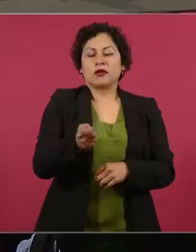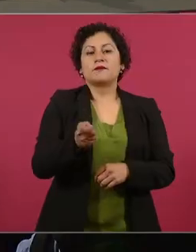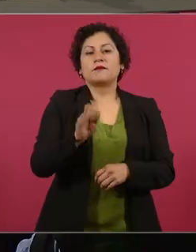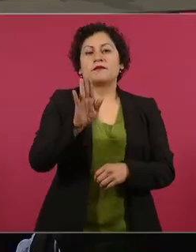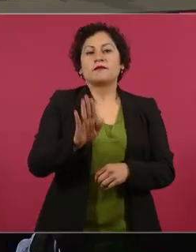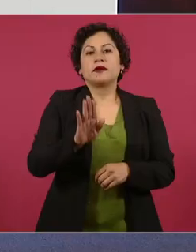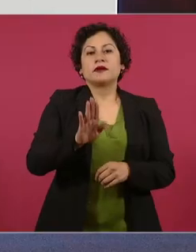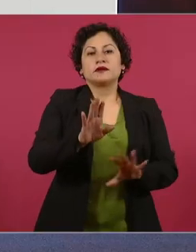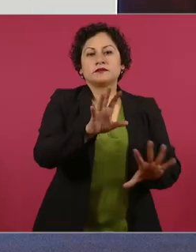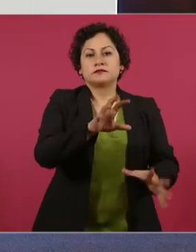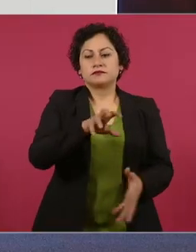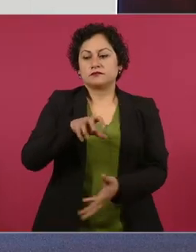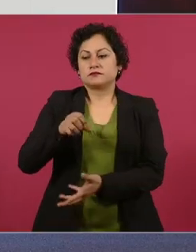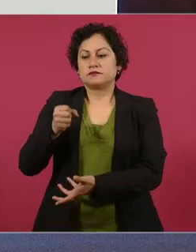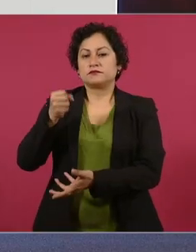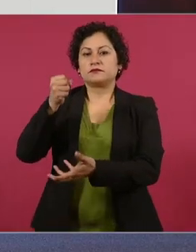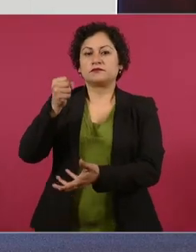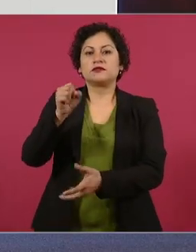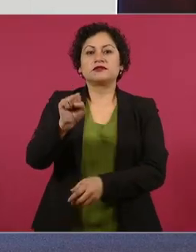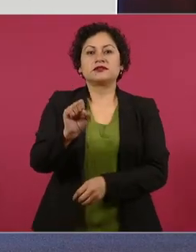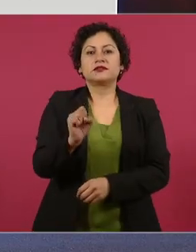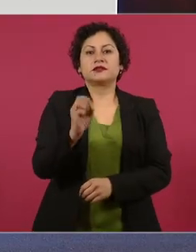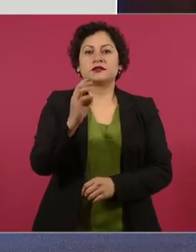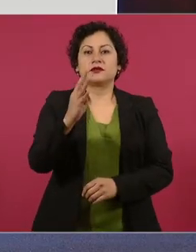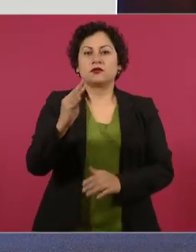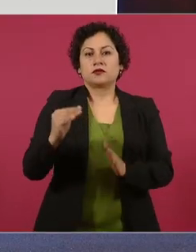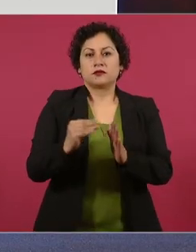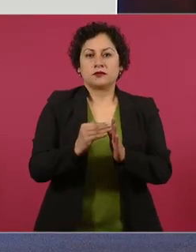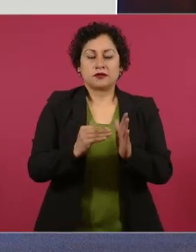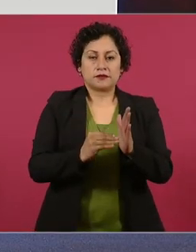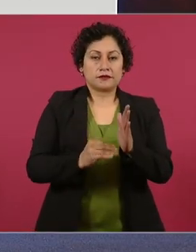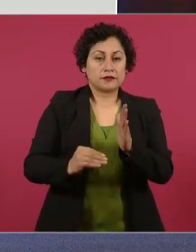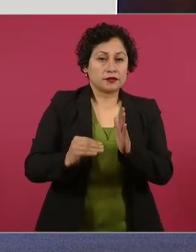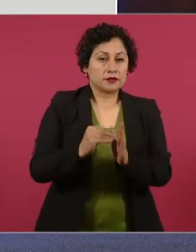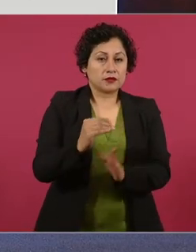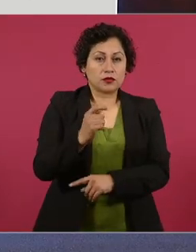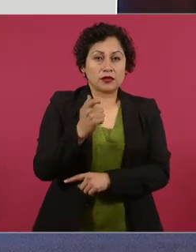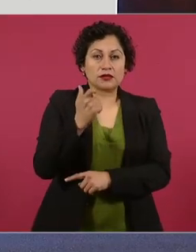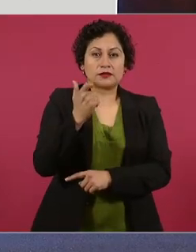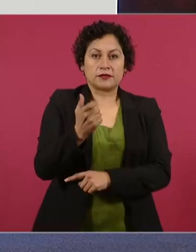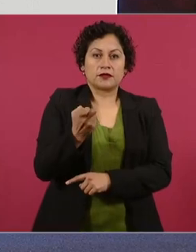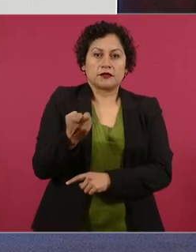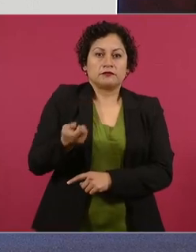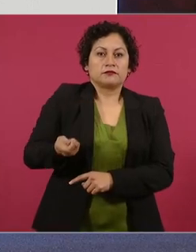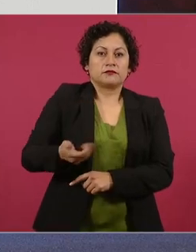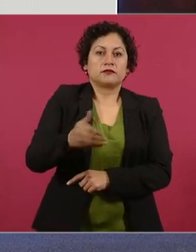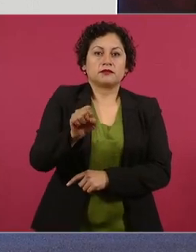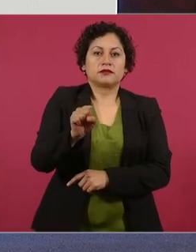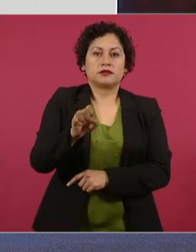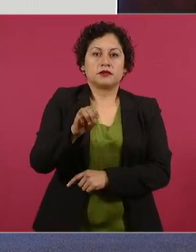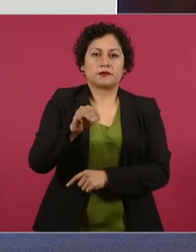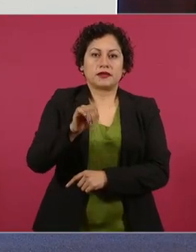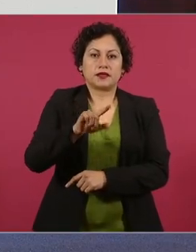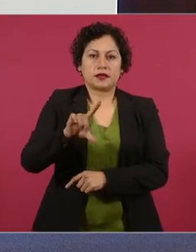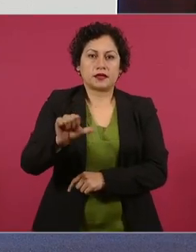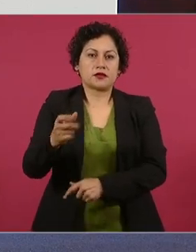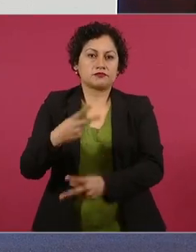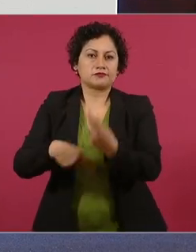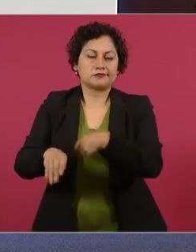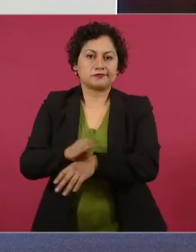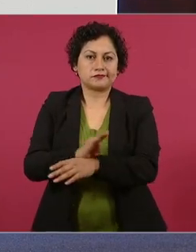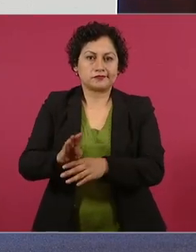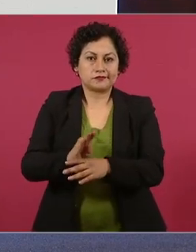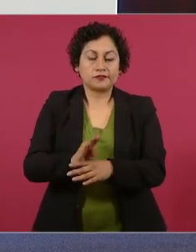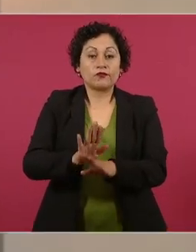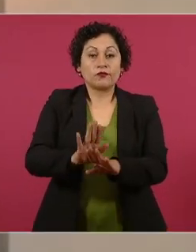de 64 mil millones de pesos. También la ley prevé recursos